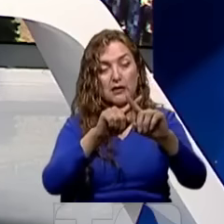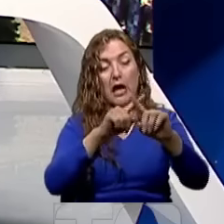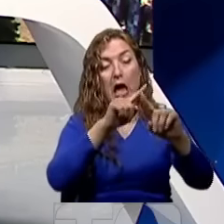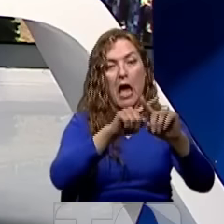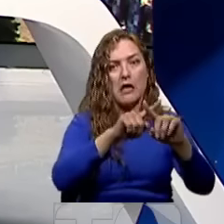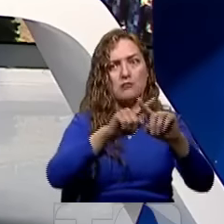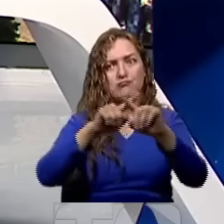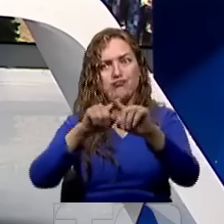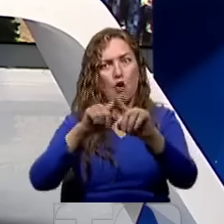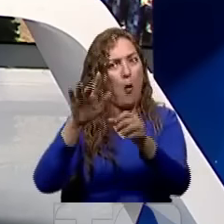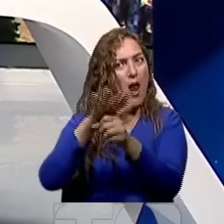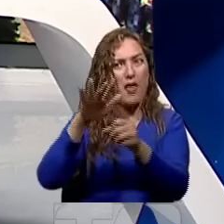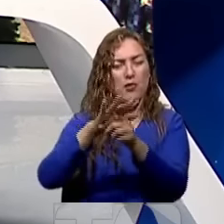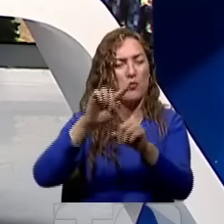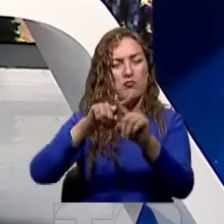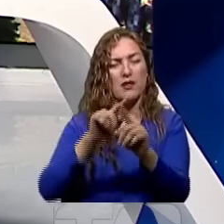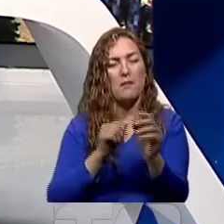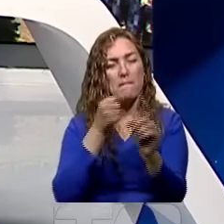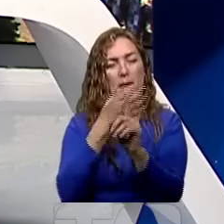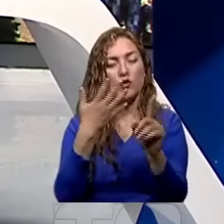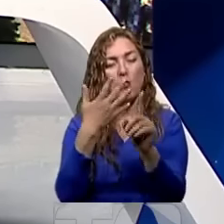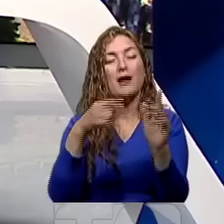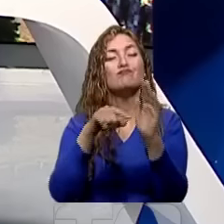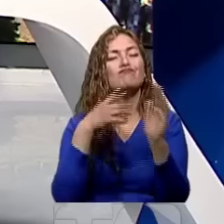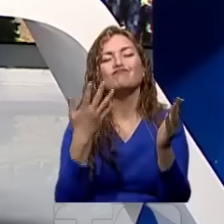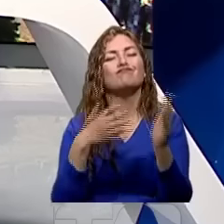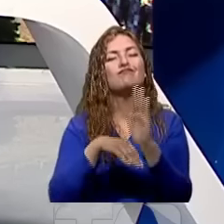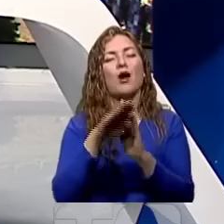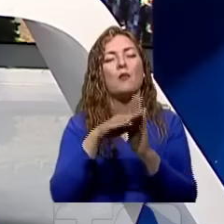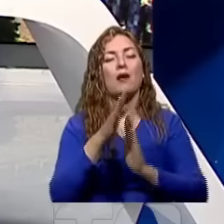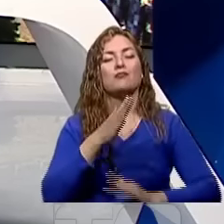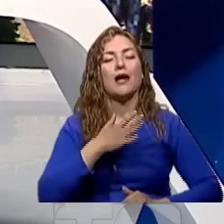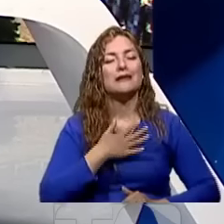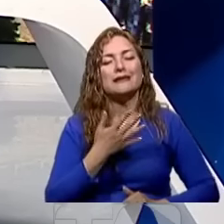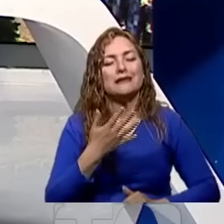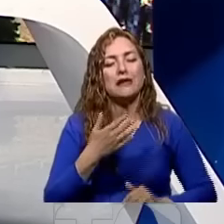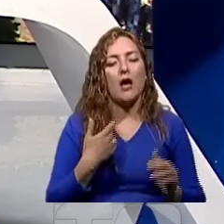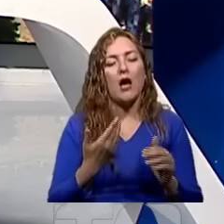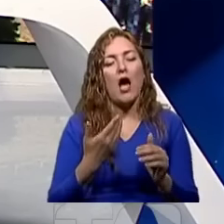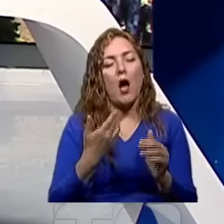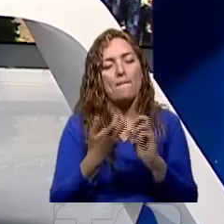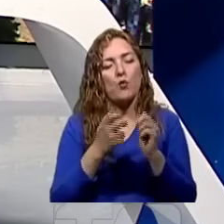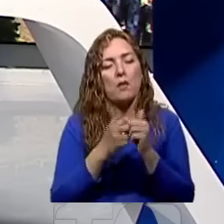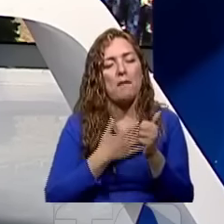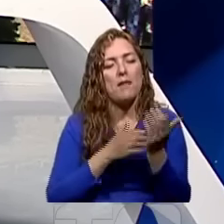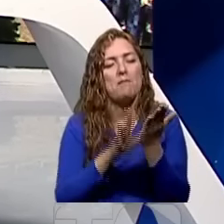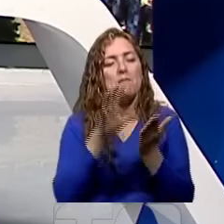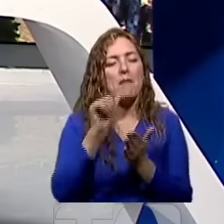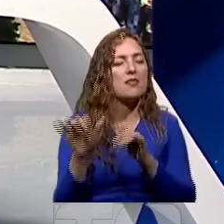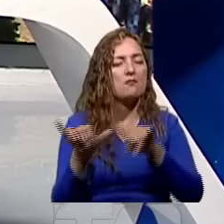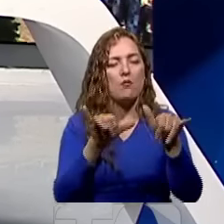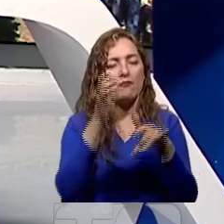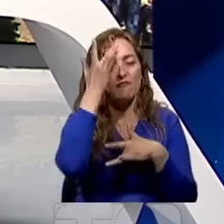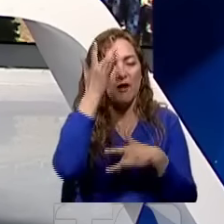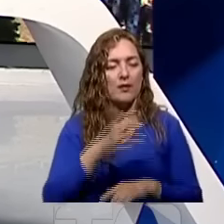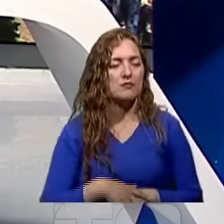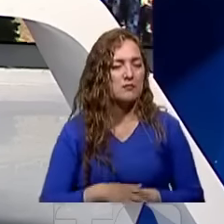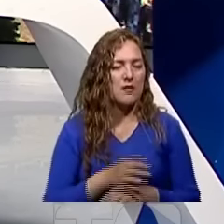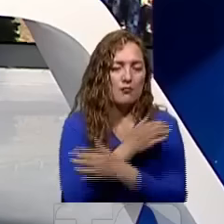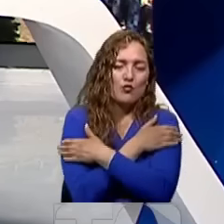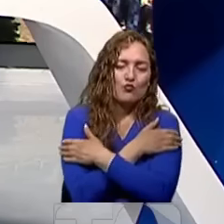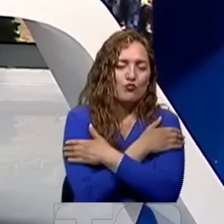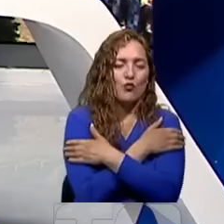afecta principalmente a mujeres. En mi caso es muy cercano al síndrome de Turner porque mi hermana lo tiene, así que le mando un abrazo muy grande a ella y también a toda la